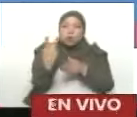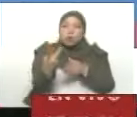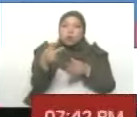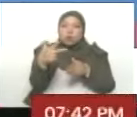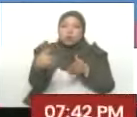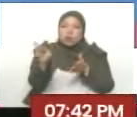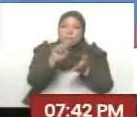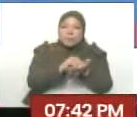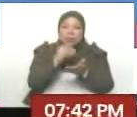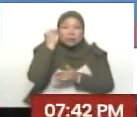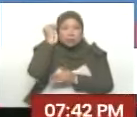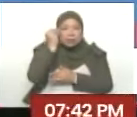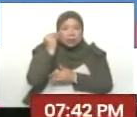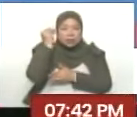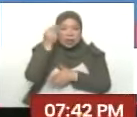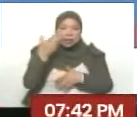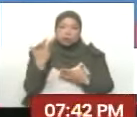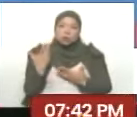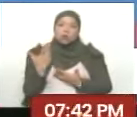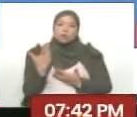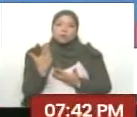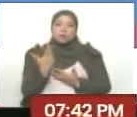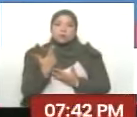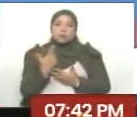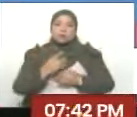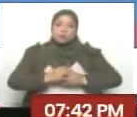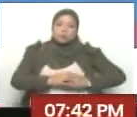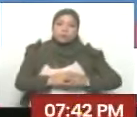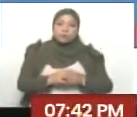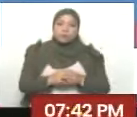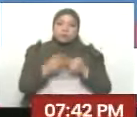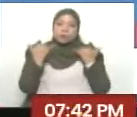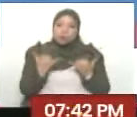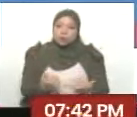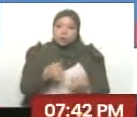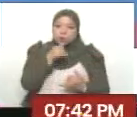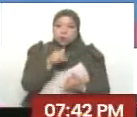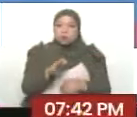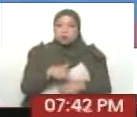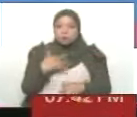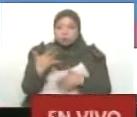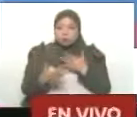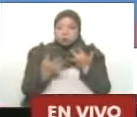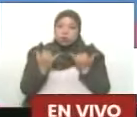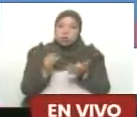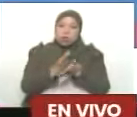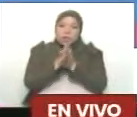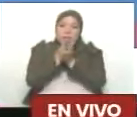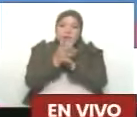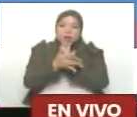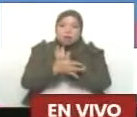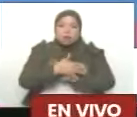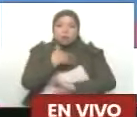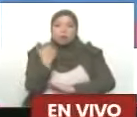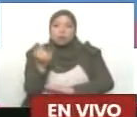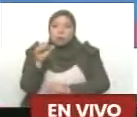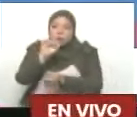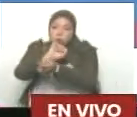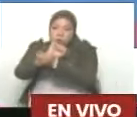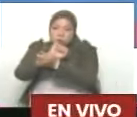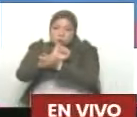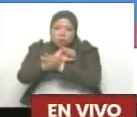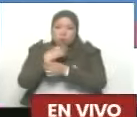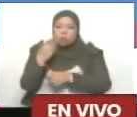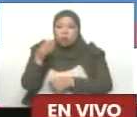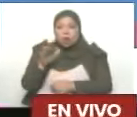o tres veces, si va a dar ese paso. Porque pudiera terminar pudriéndose en la cárcel. Y